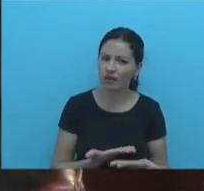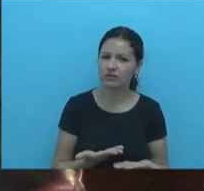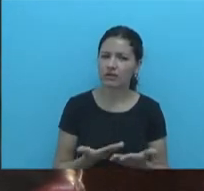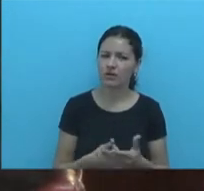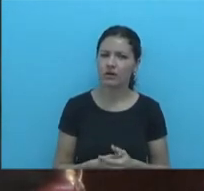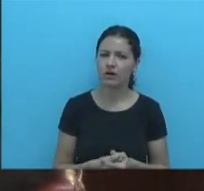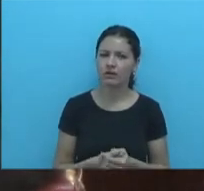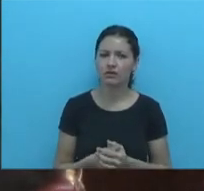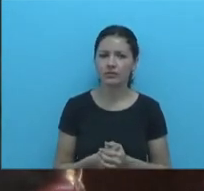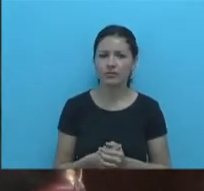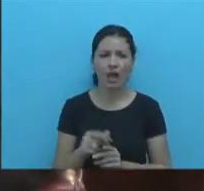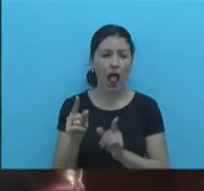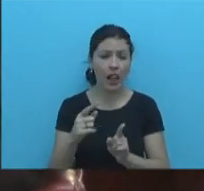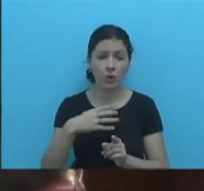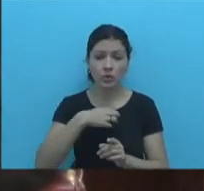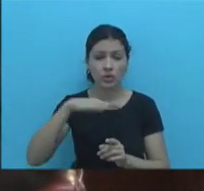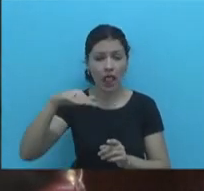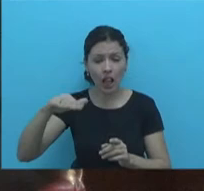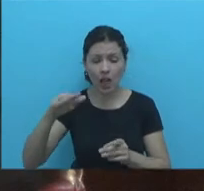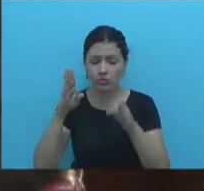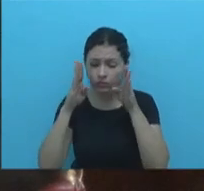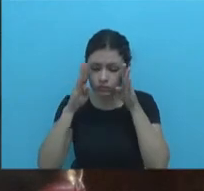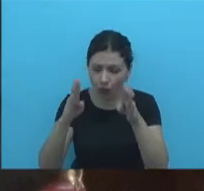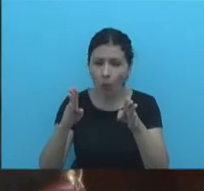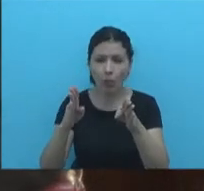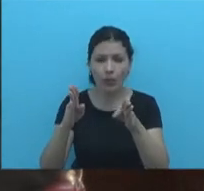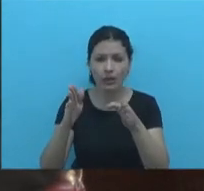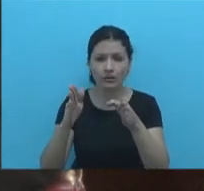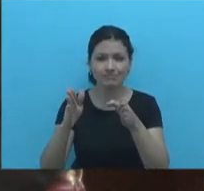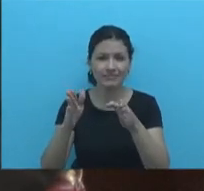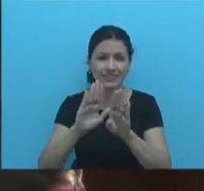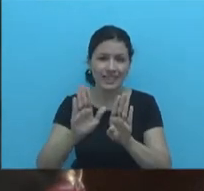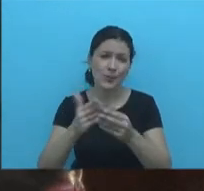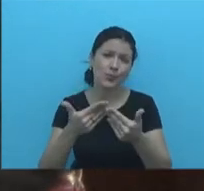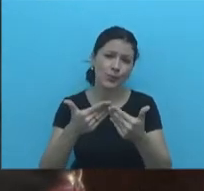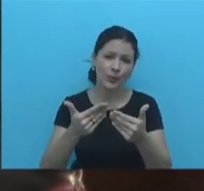están más focalizados todavía en su estudio, en su investigación, como una forma